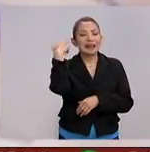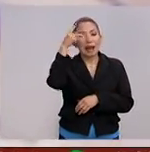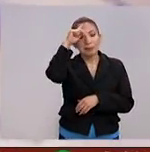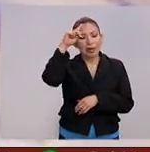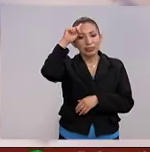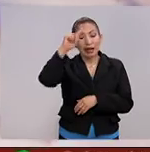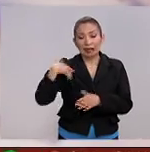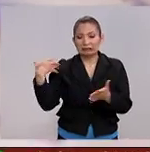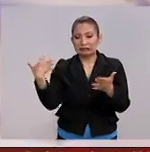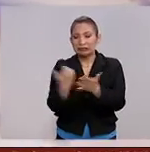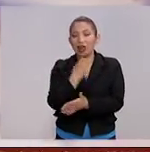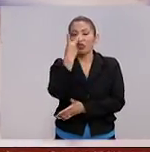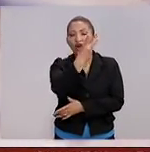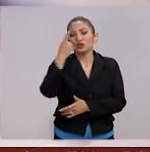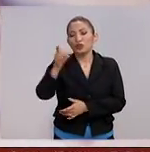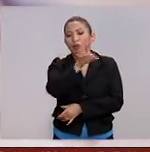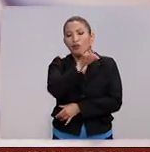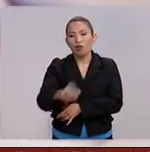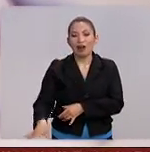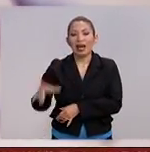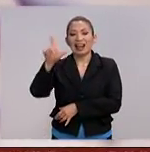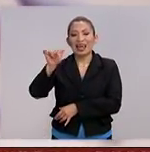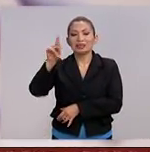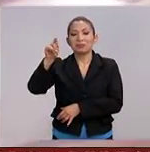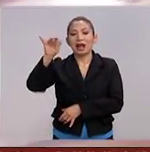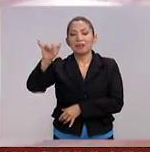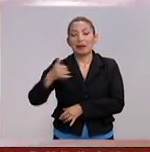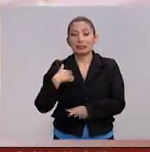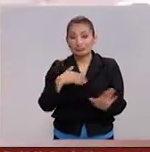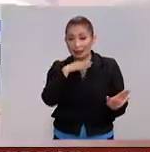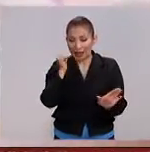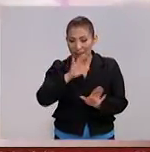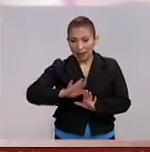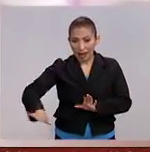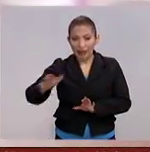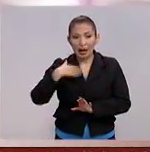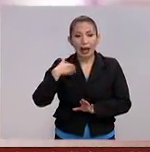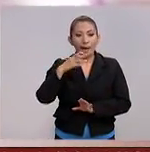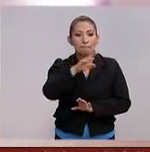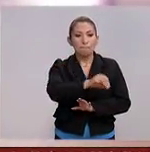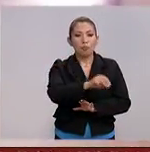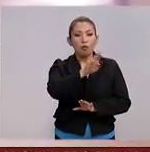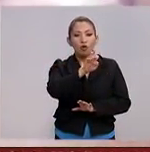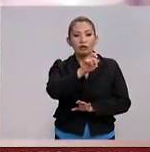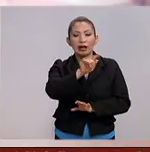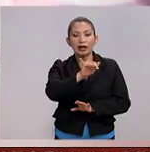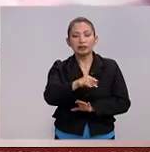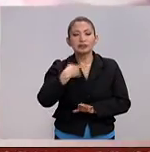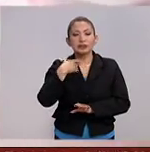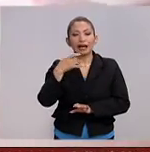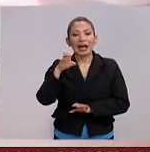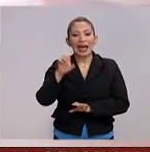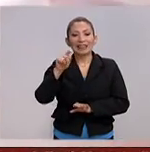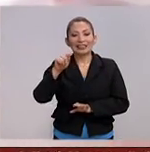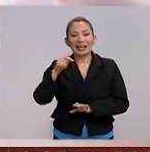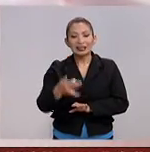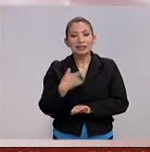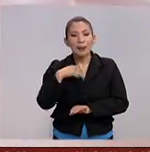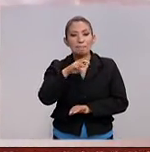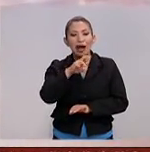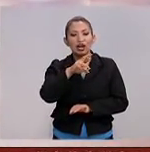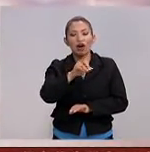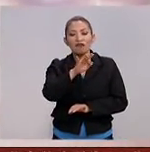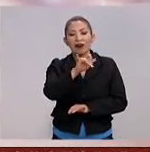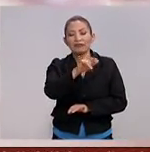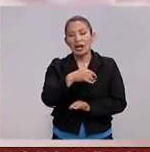consigue una victoria dos por uno contra las palmas en alemania el monte plata derrota 3 por 0 al eintracht mar quito fabián